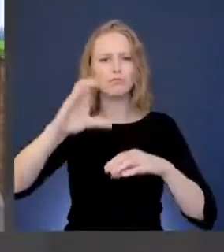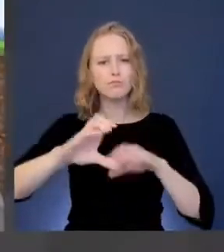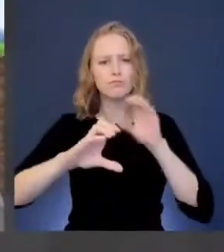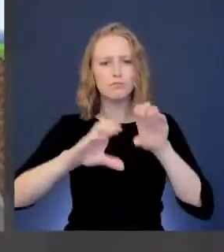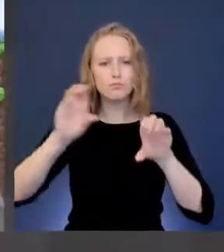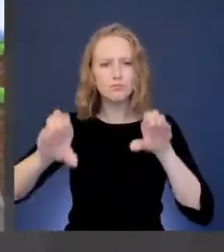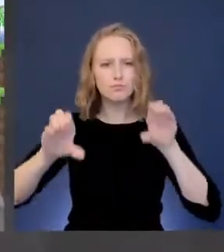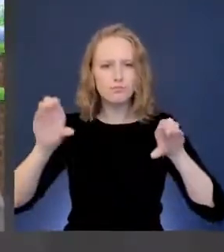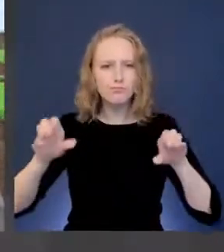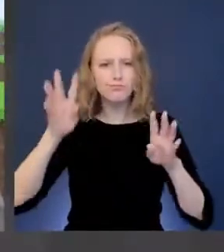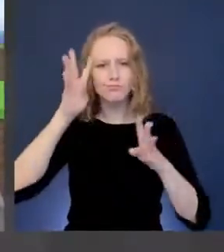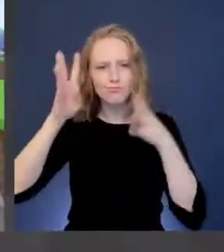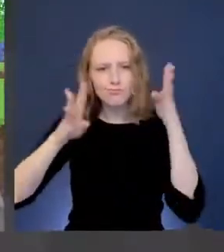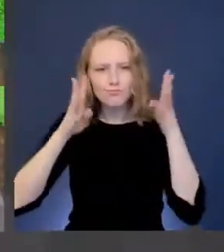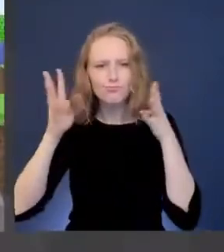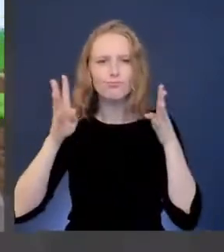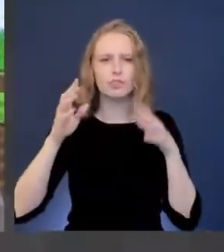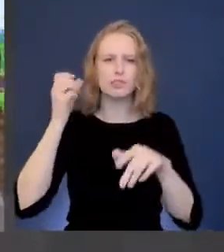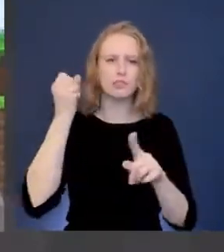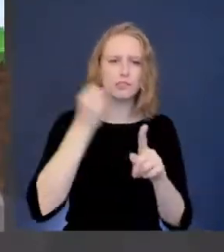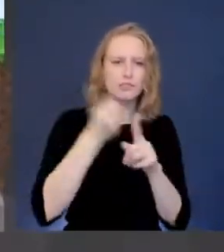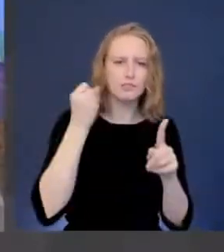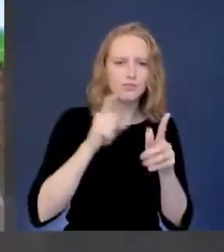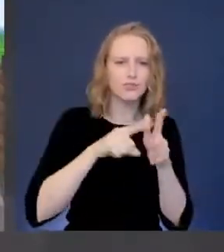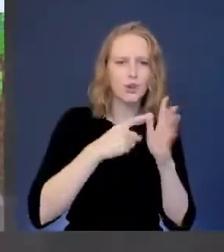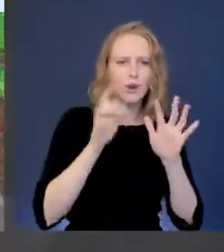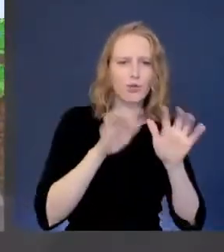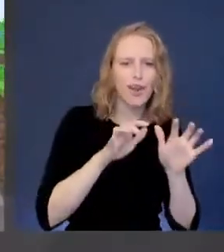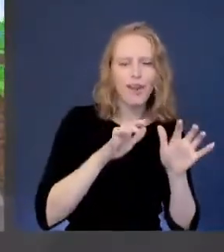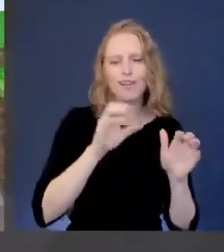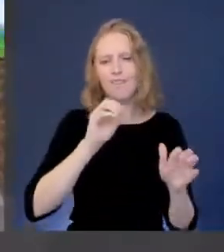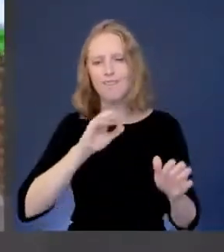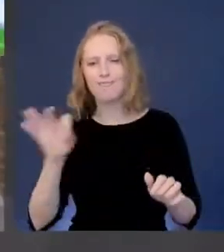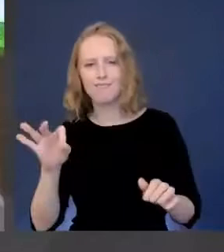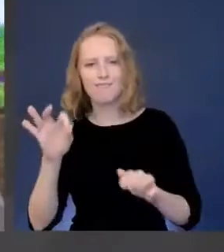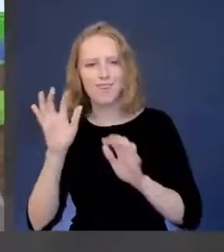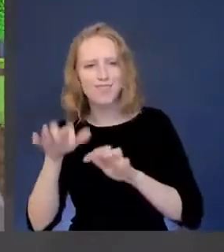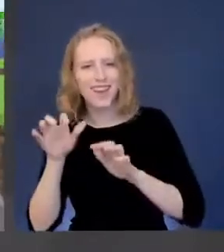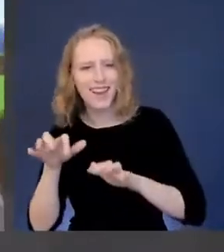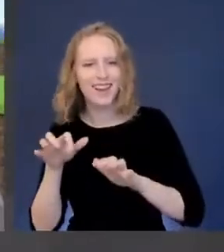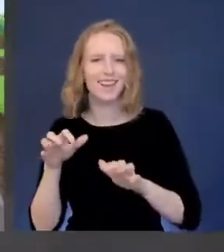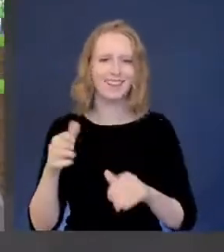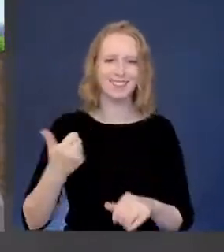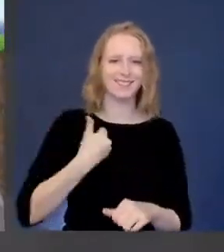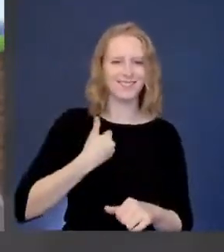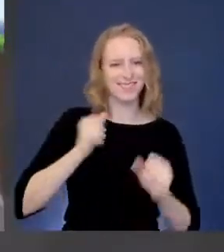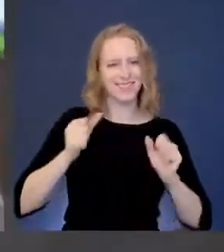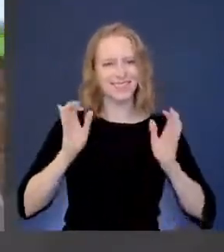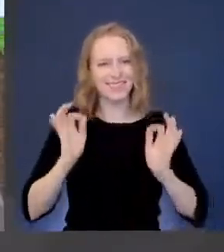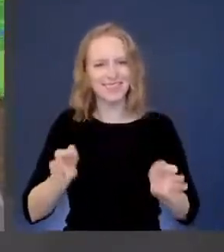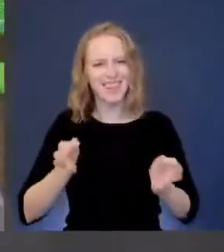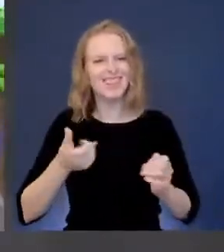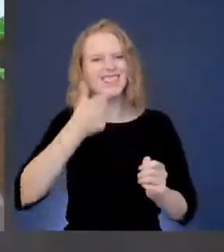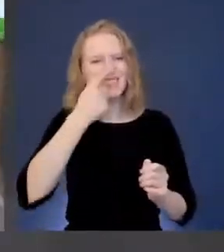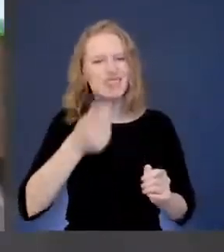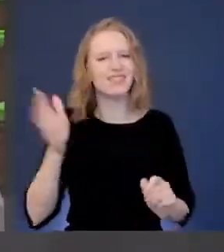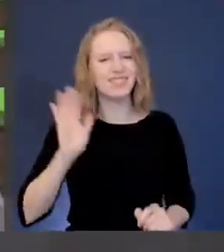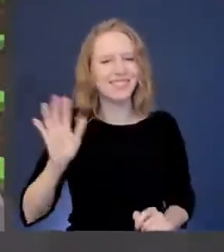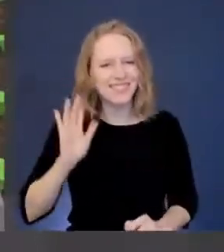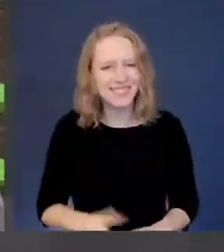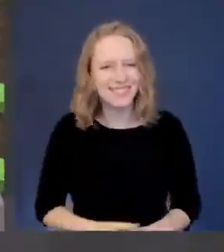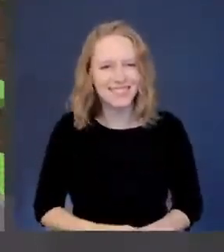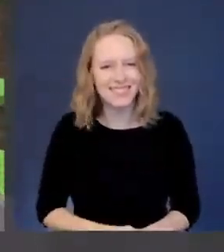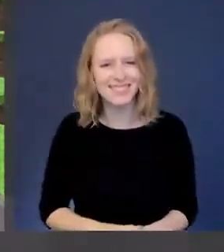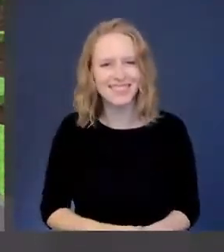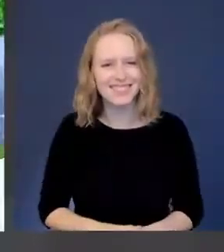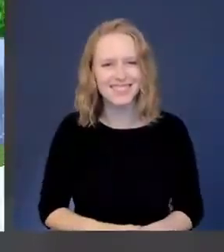creatividad. Claramente podíamos activar y desactivar la lluvia con un solo botón, y esto era bastante interesante para aquellos tiempos